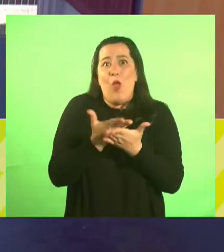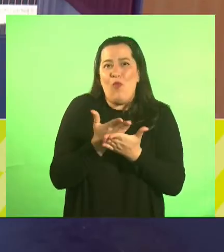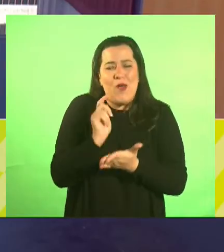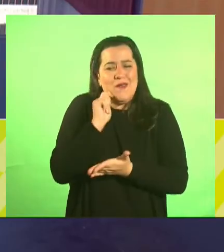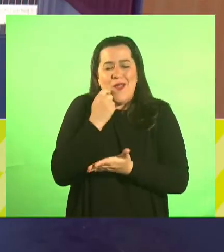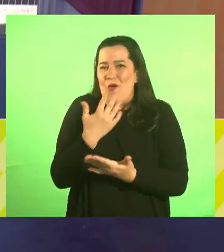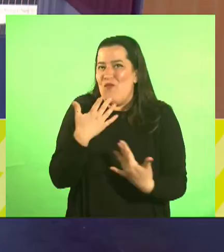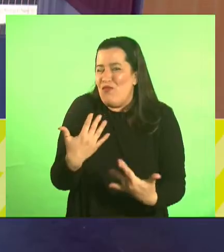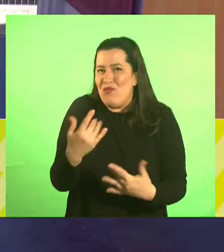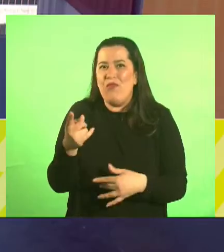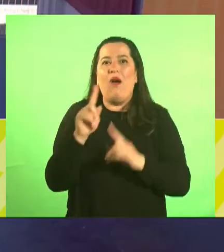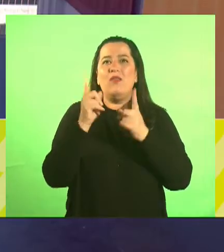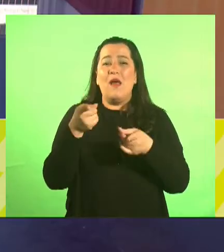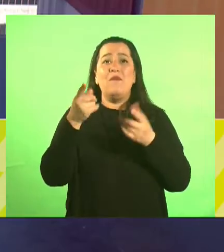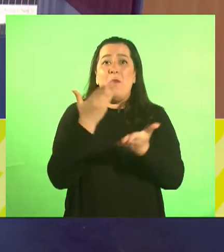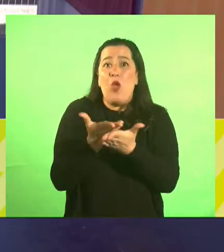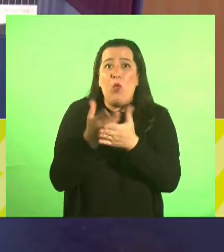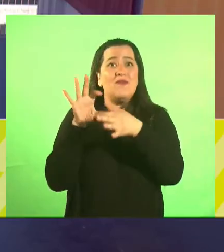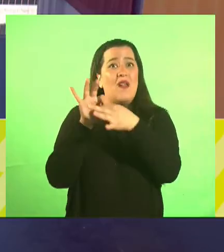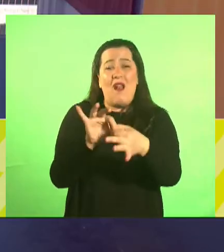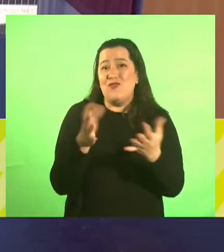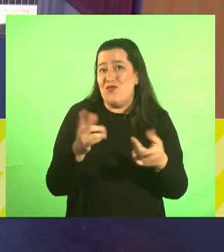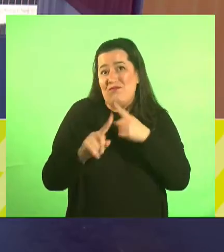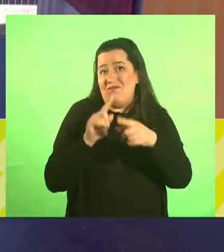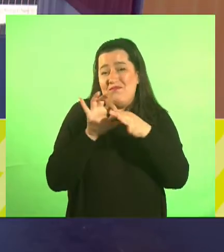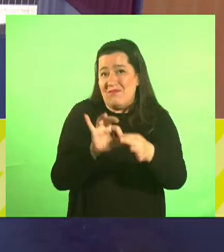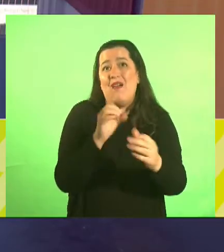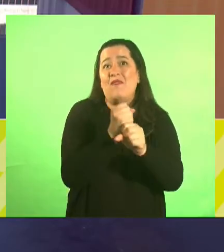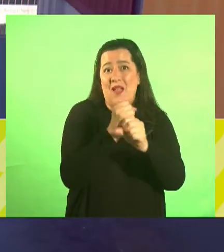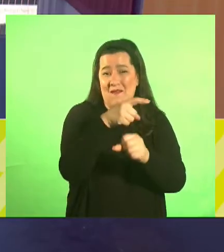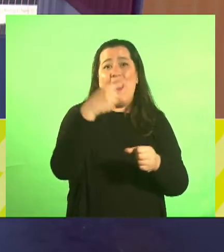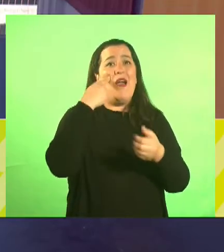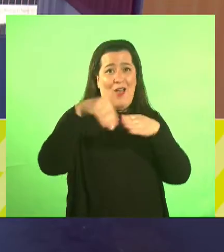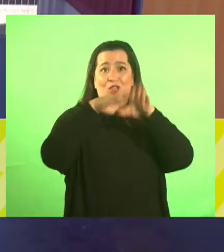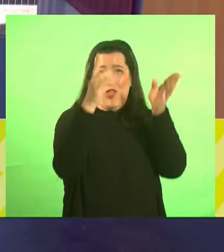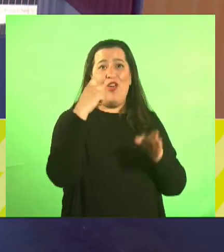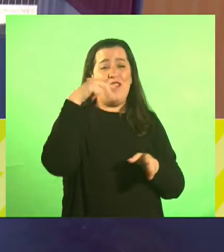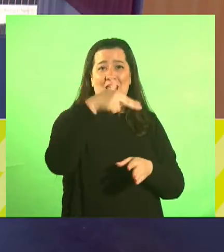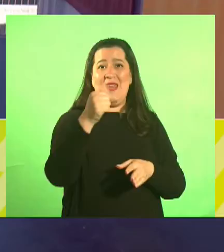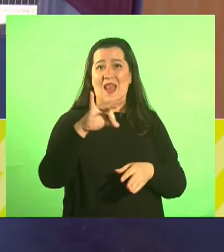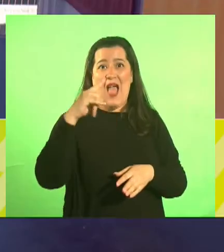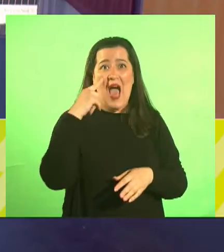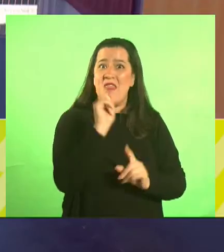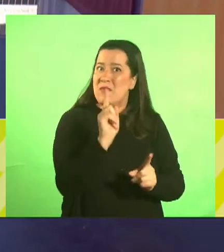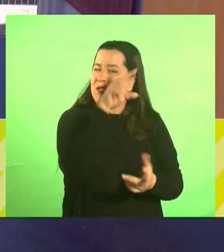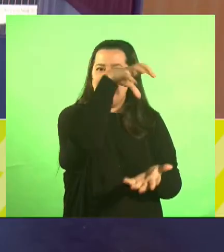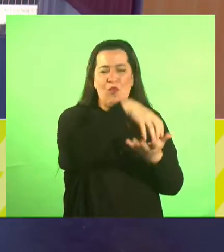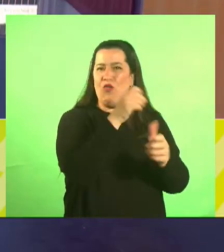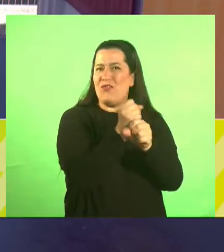está totalmente relacionada con los trabajos que hacemos desde el Instituto Nacional contra la Discriminación, la Xenofobia y el